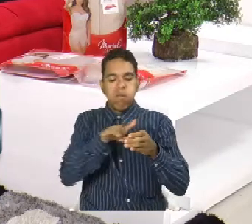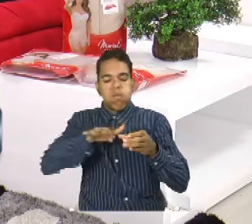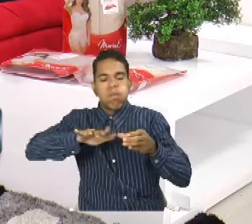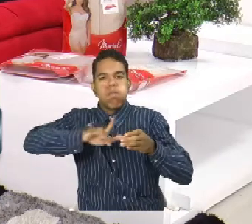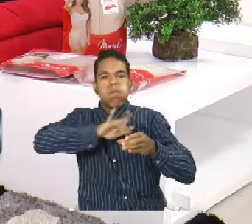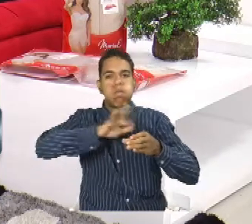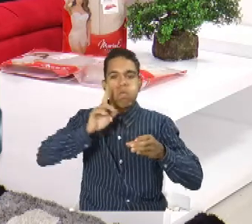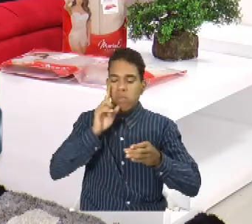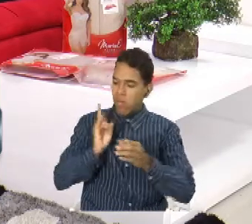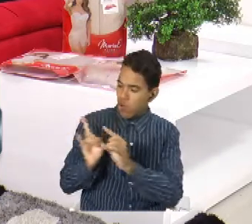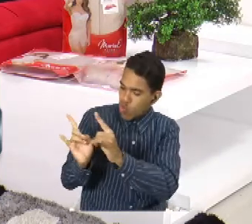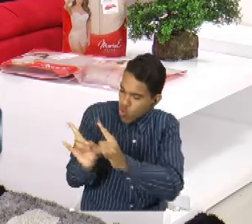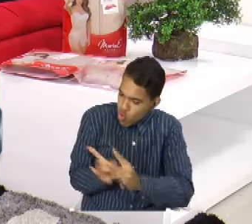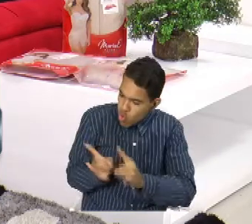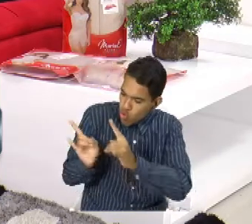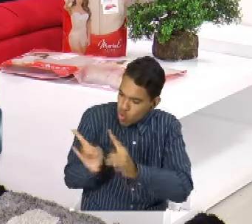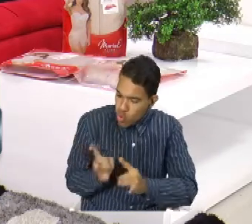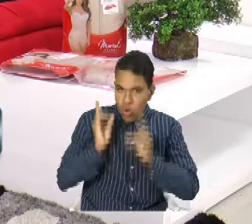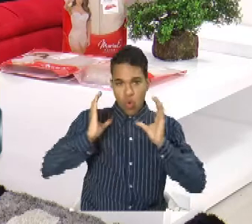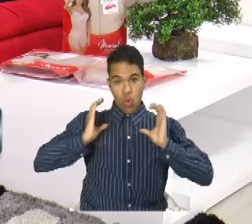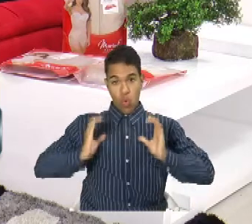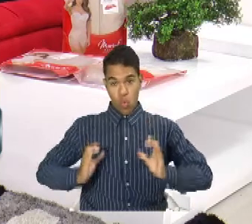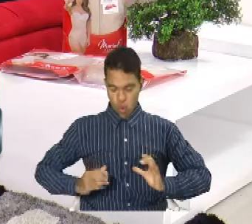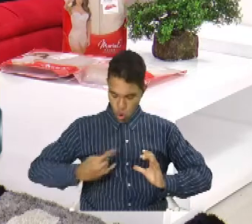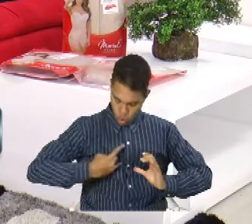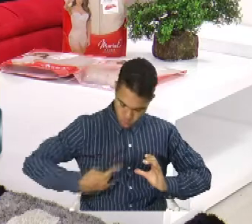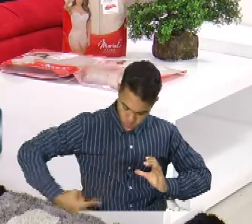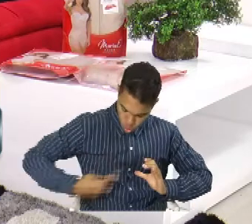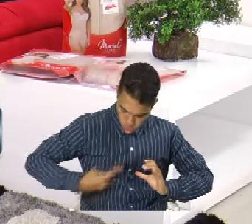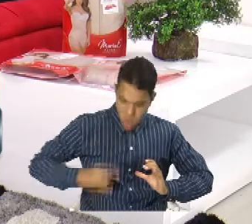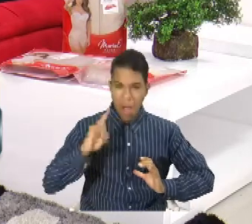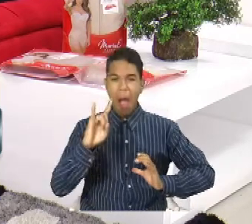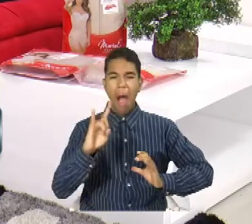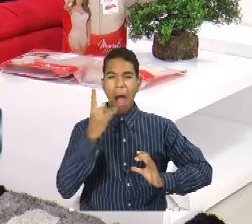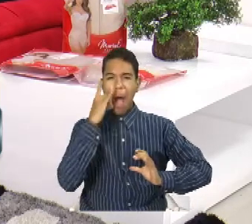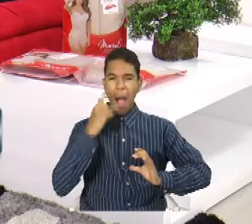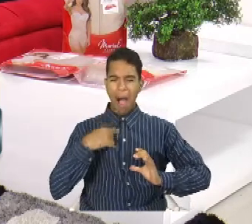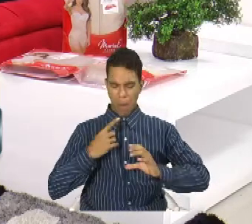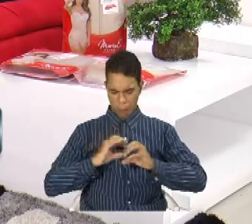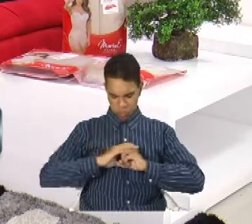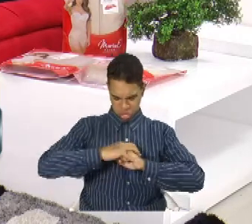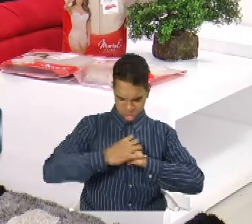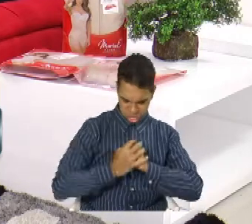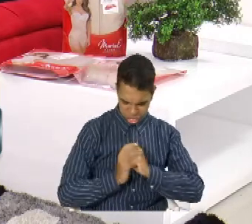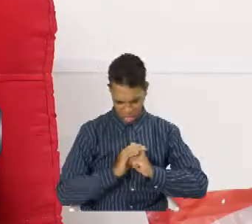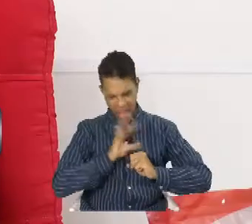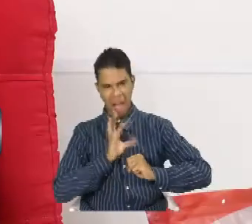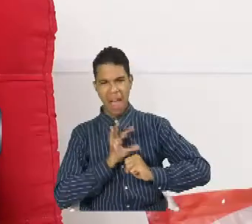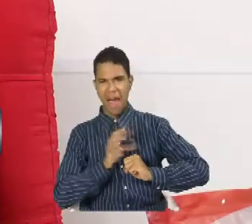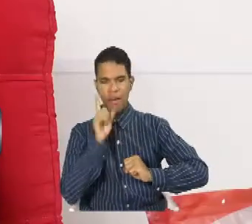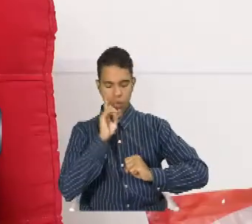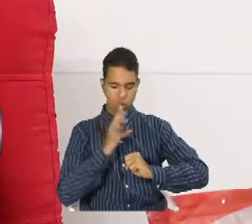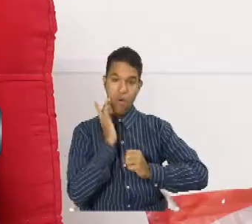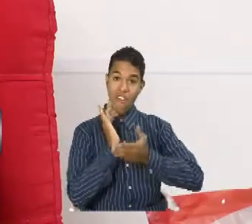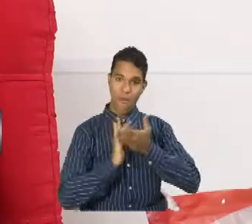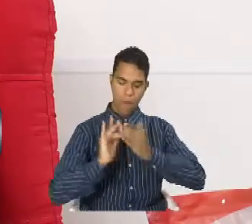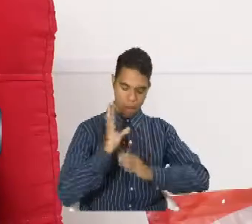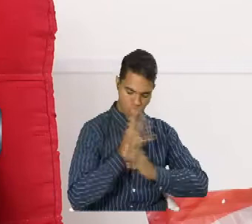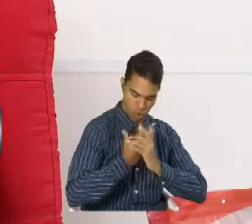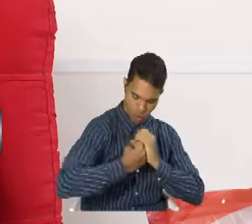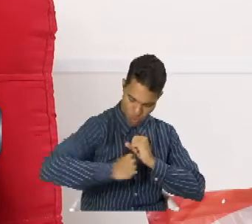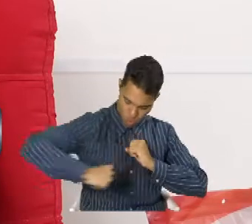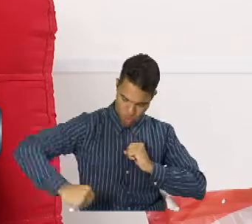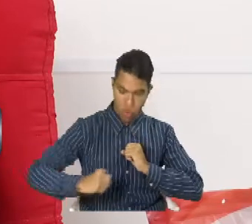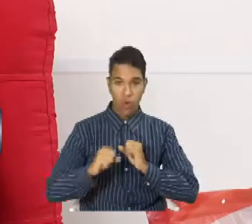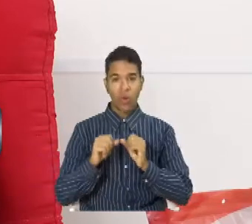formen seromas, que se forme fibrosis y otro tipo de complicaciones. Esto pues puede producirse a causa